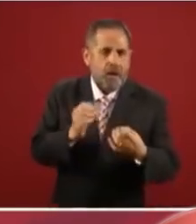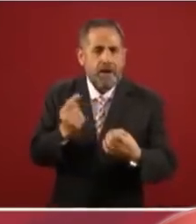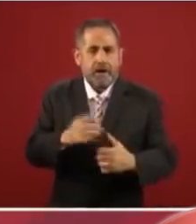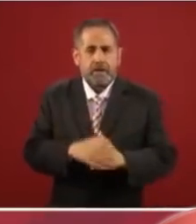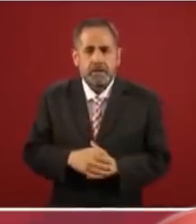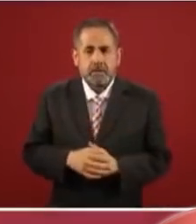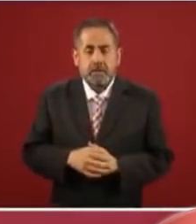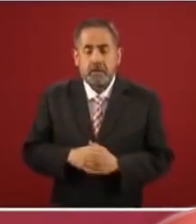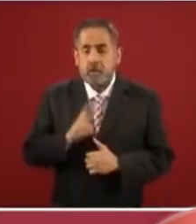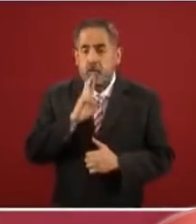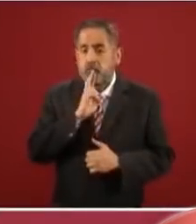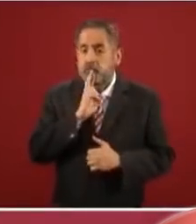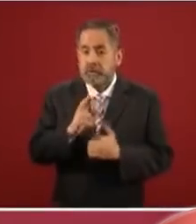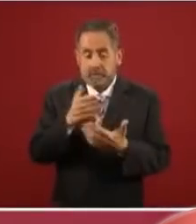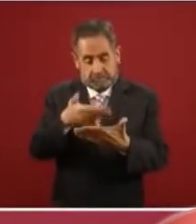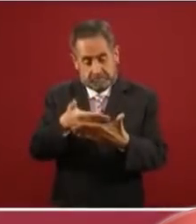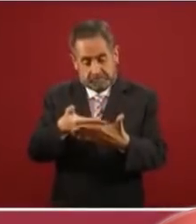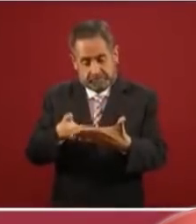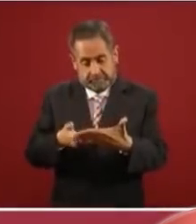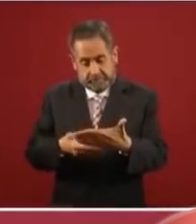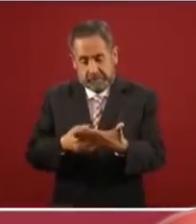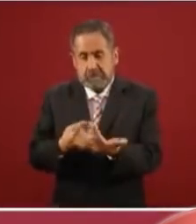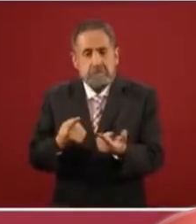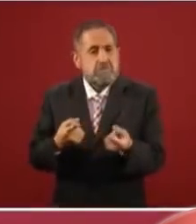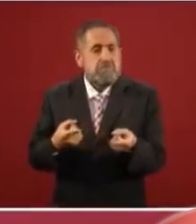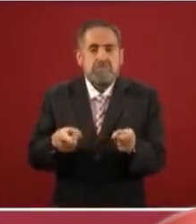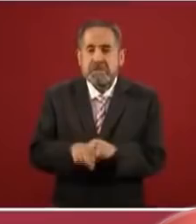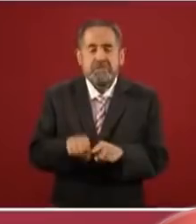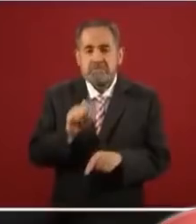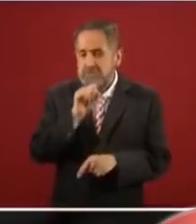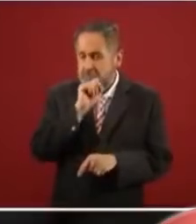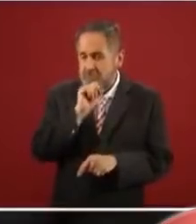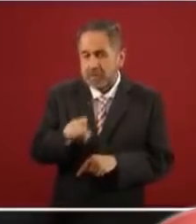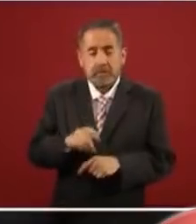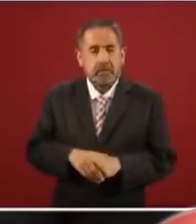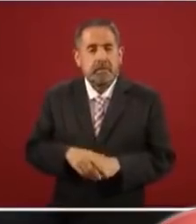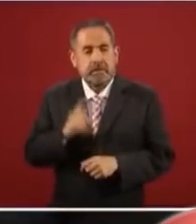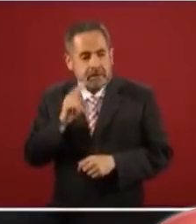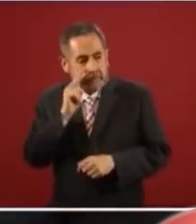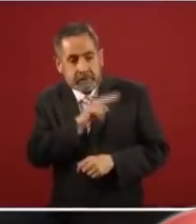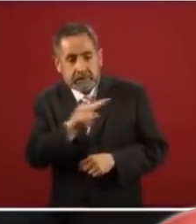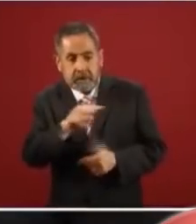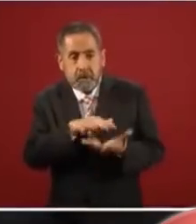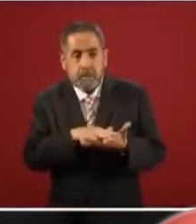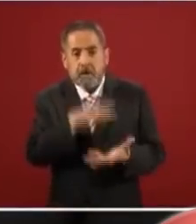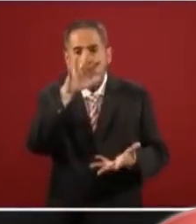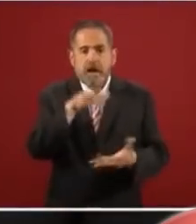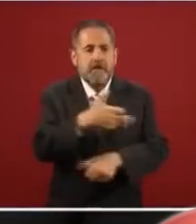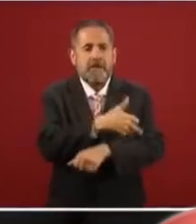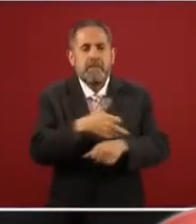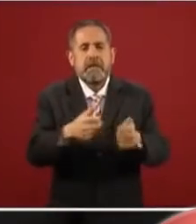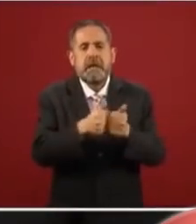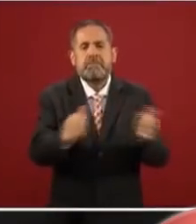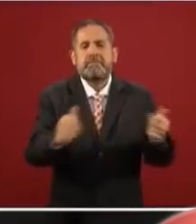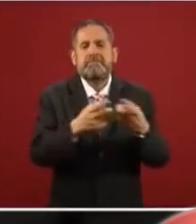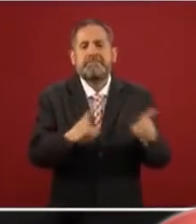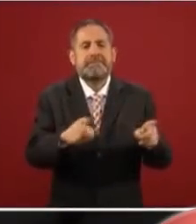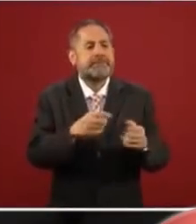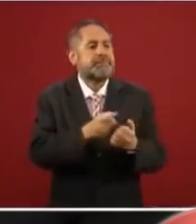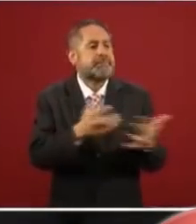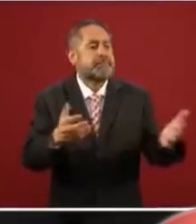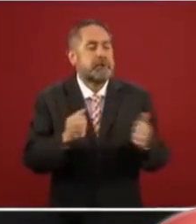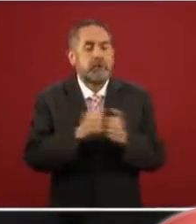Los resultados, lo mismo, la mayoría de familias desintegradas,